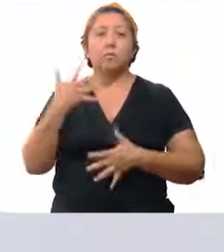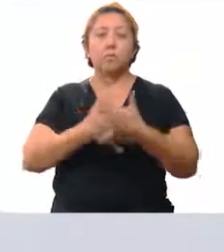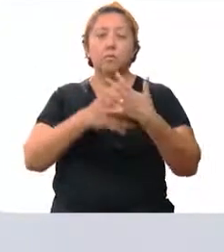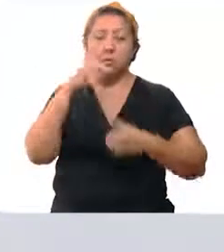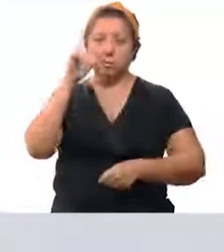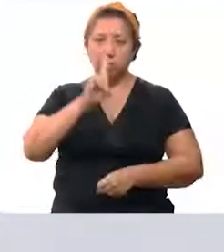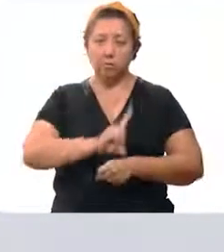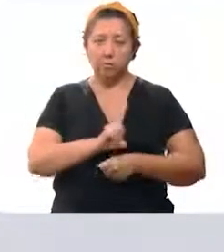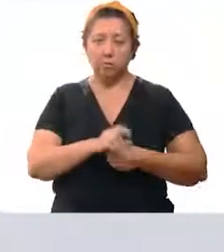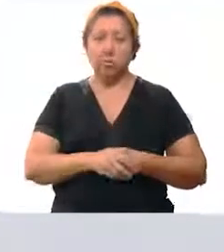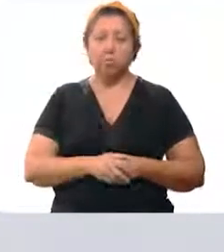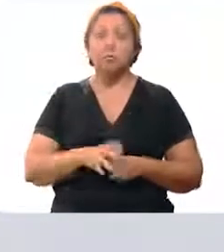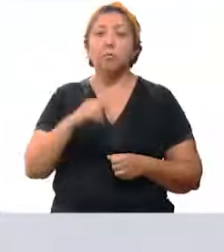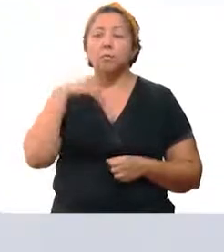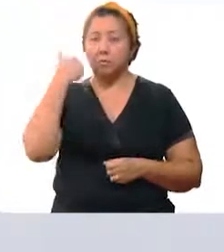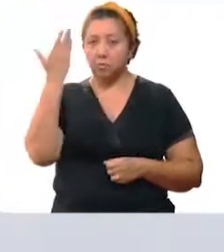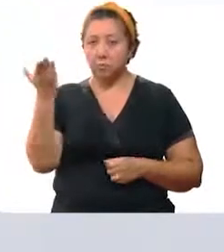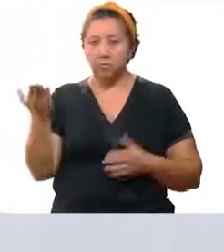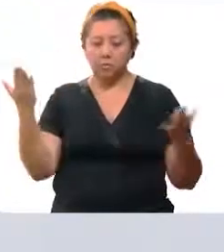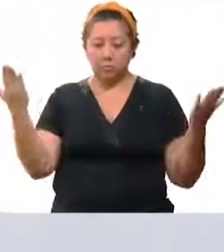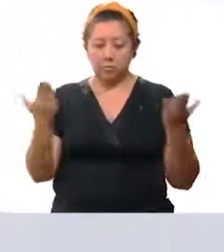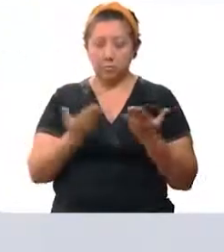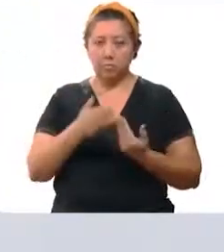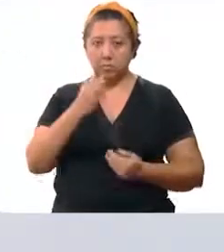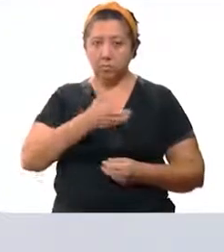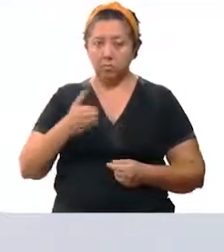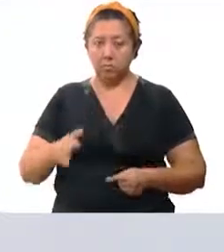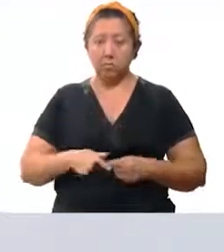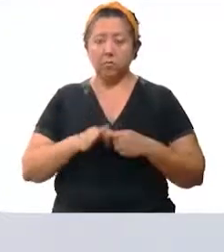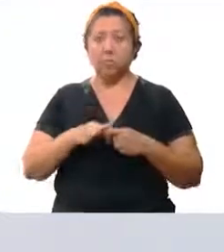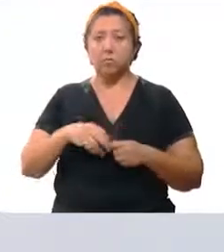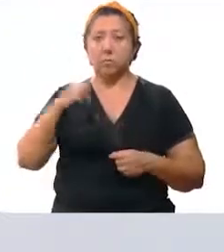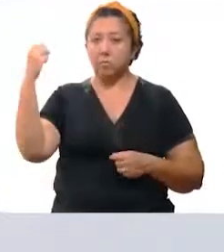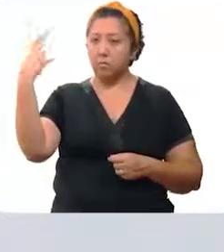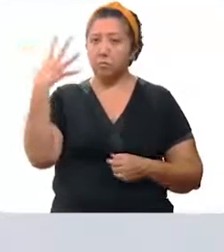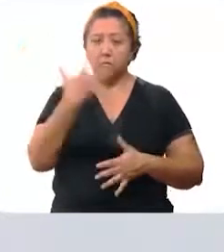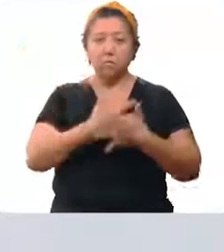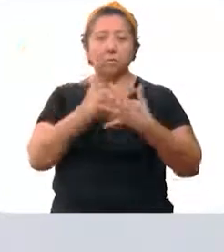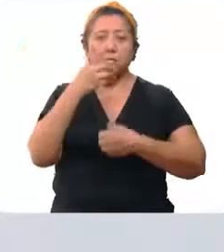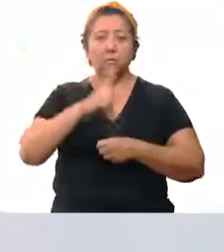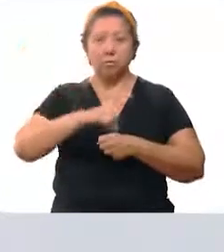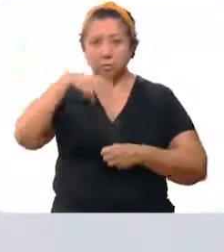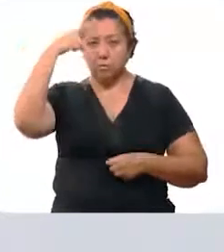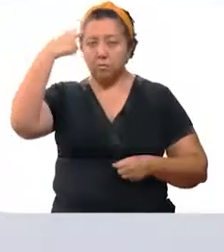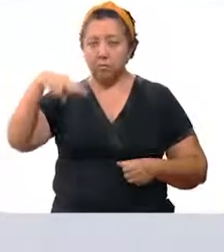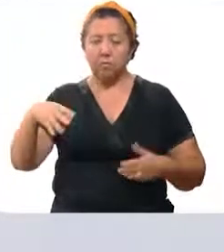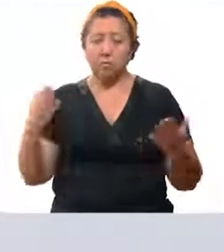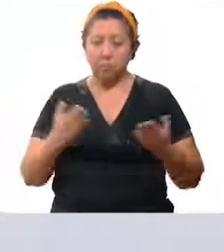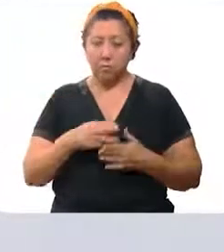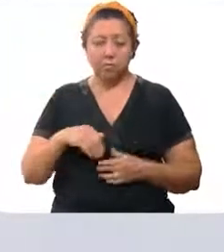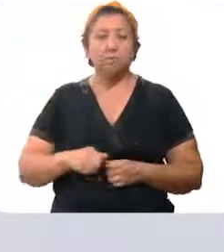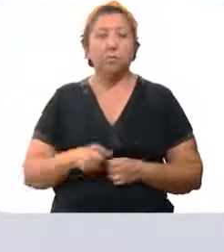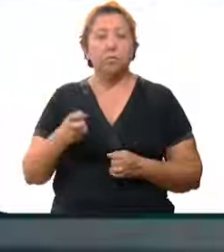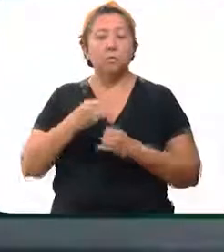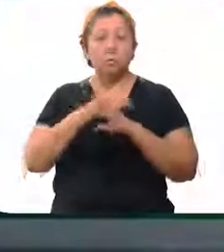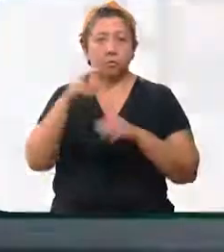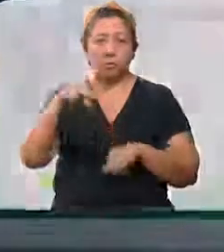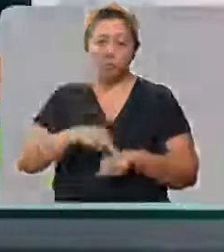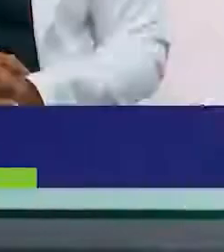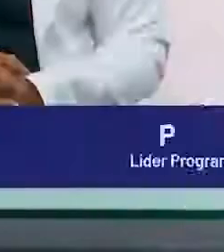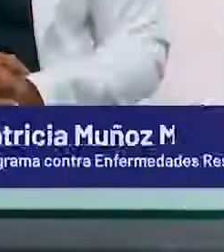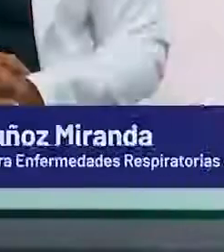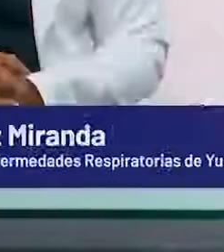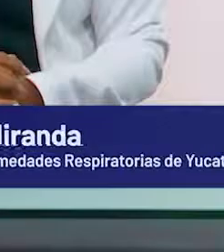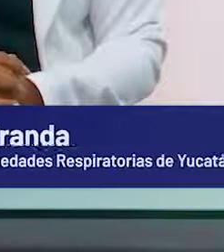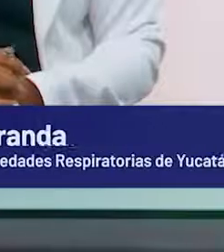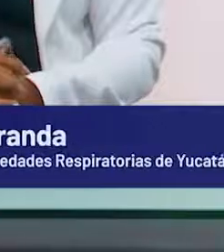cada 15 días, con la finalidad de homologar fechas de presentación con el semáforo quincenal del Gobierno federal. Ese es el informe del día de hoy,